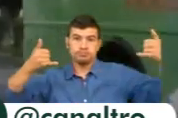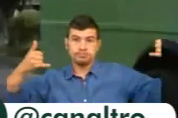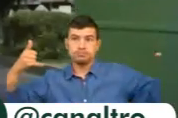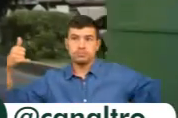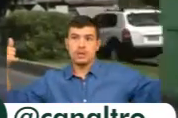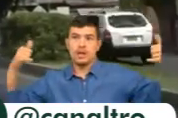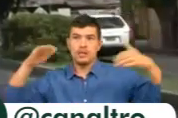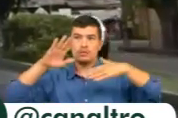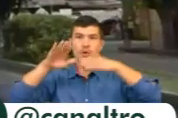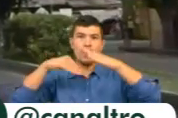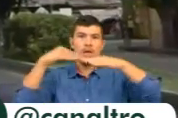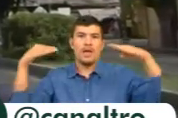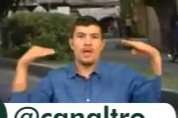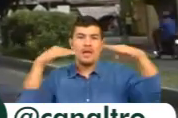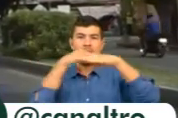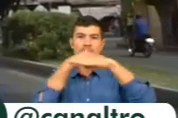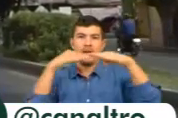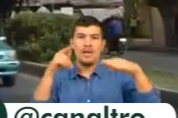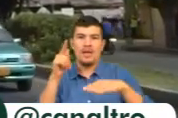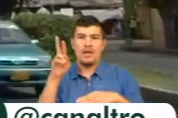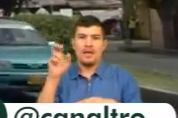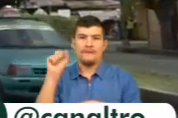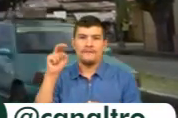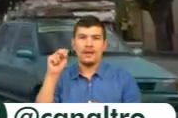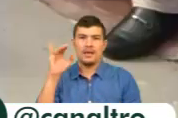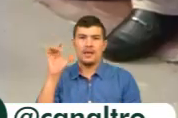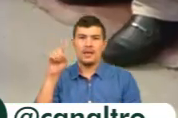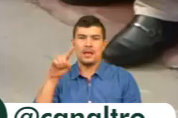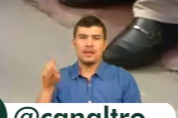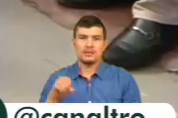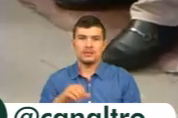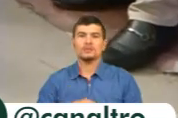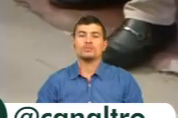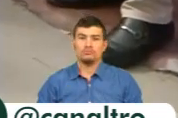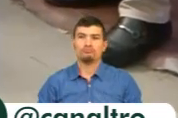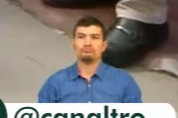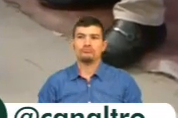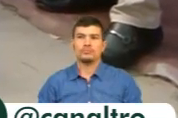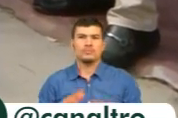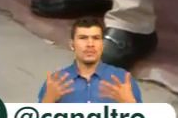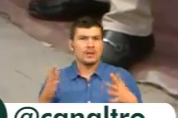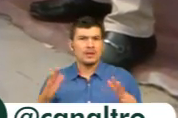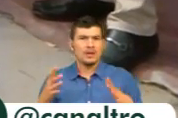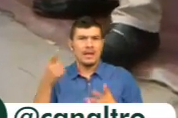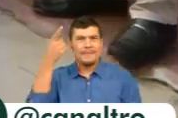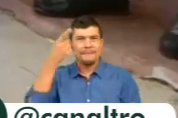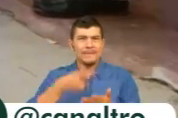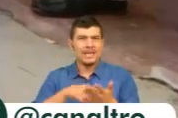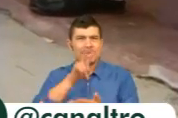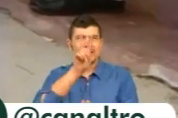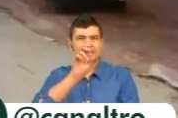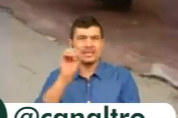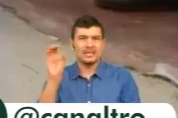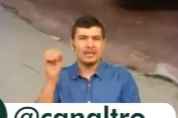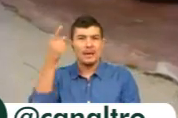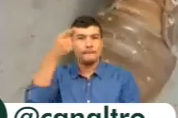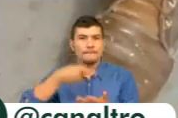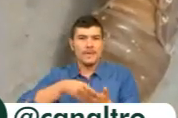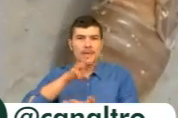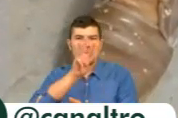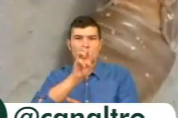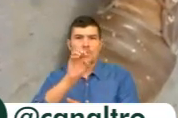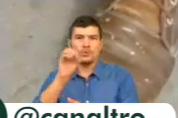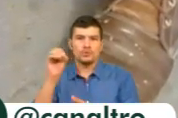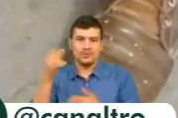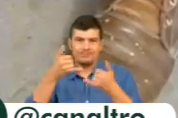Francisco Fernández de Contreras, de todo sentido norte-sur, sur-norte, aproximadamente entre 1.700 a 1.800 metros